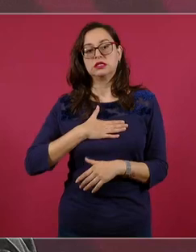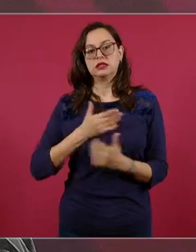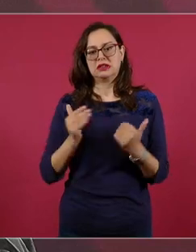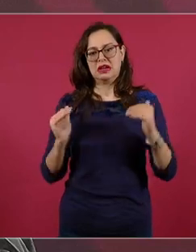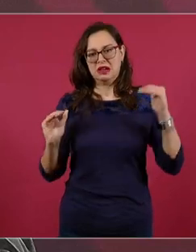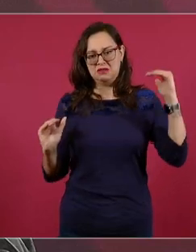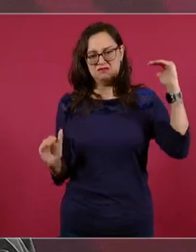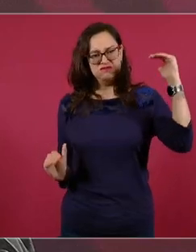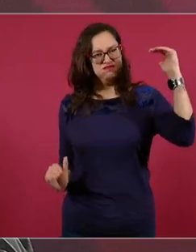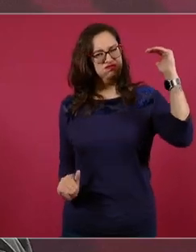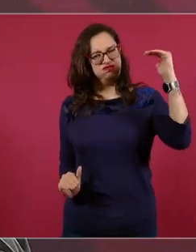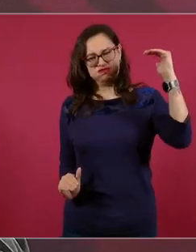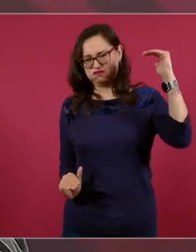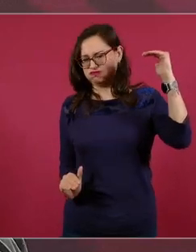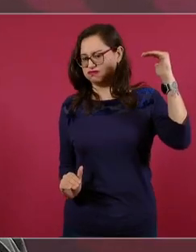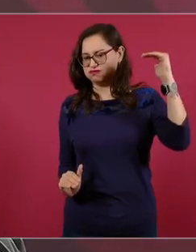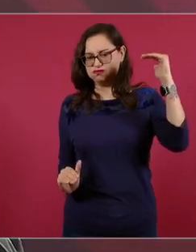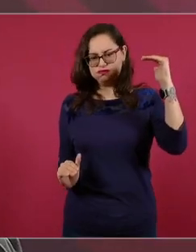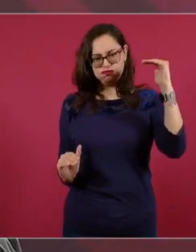desigualdad